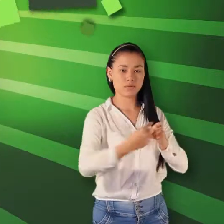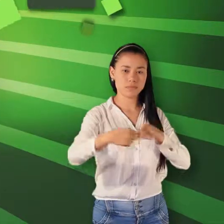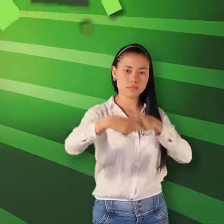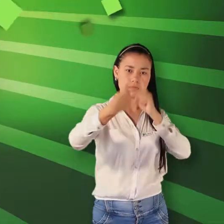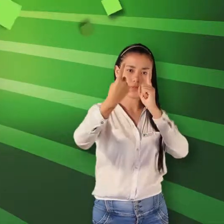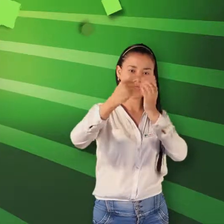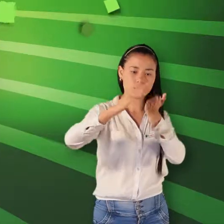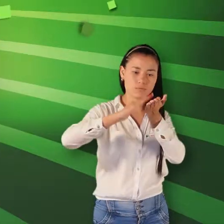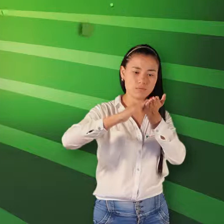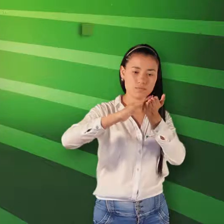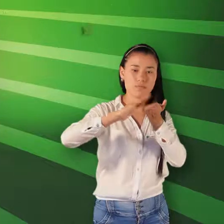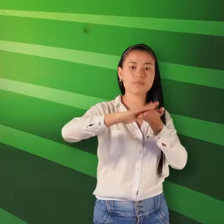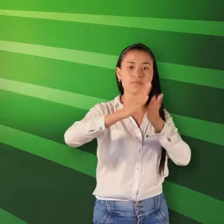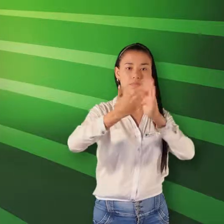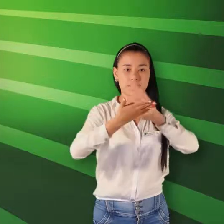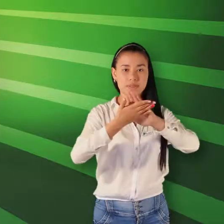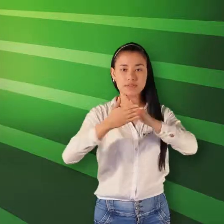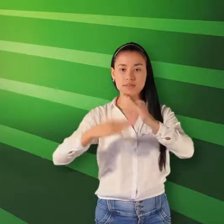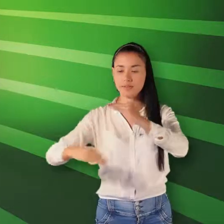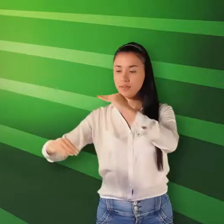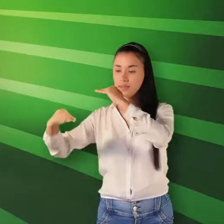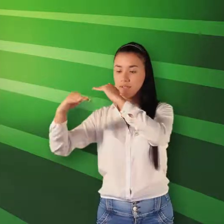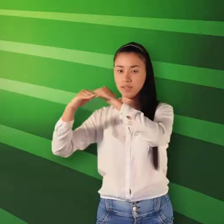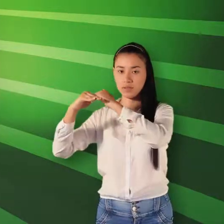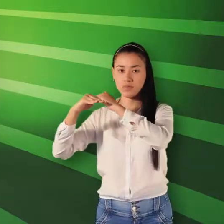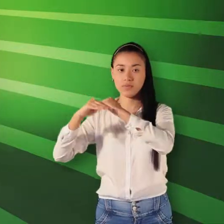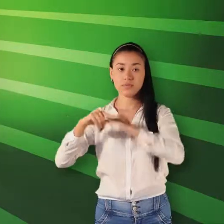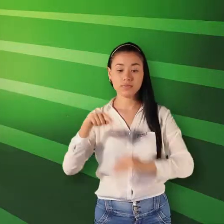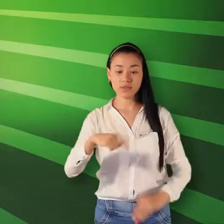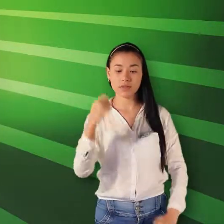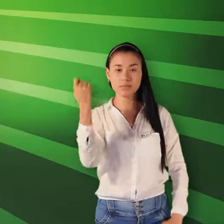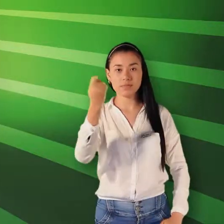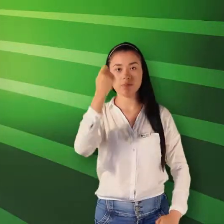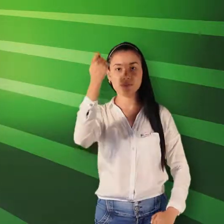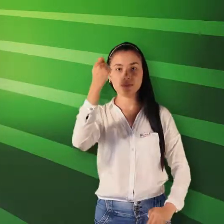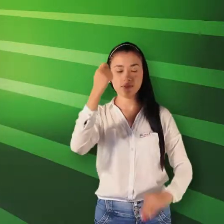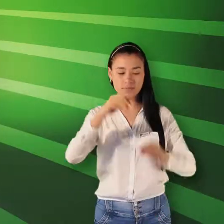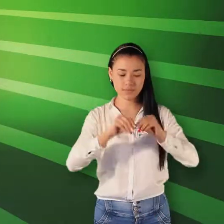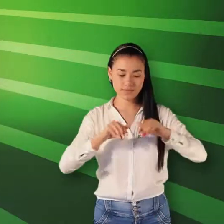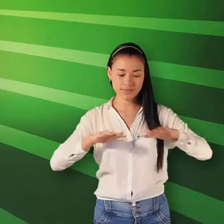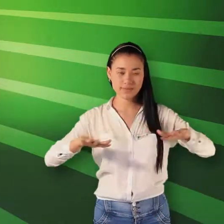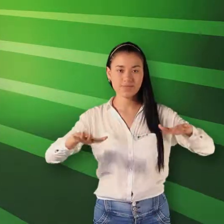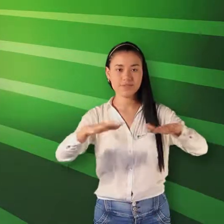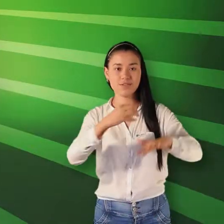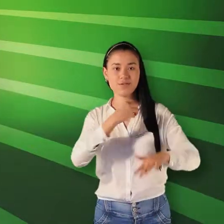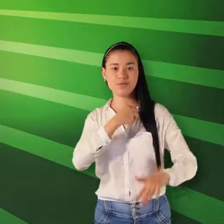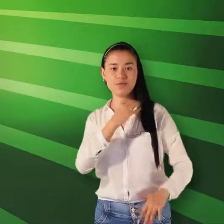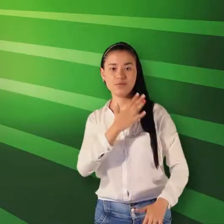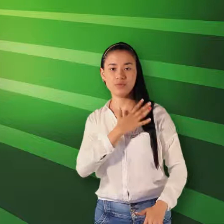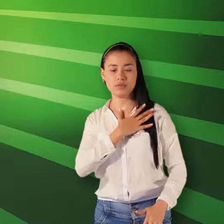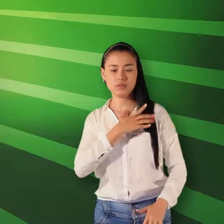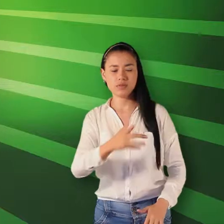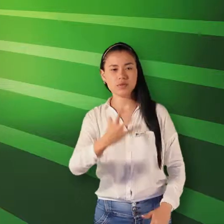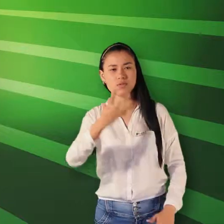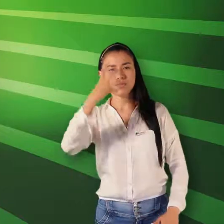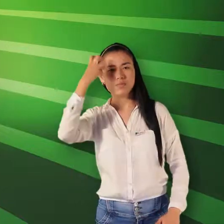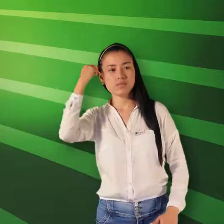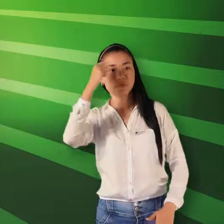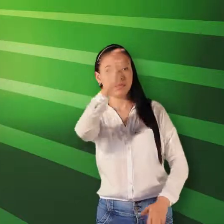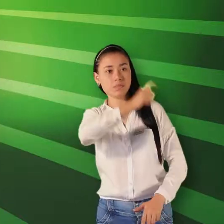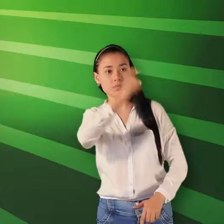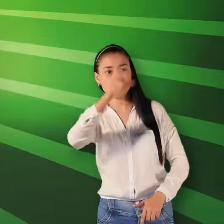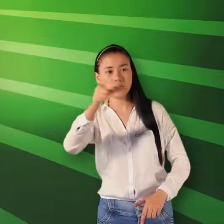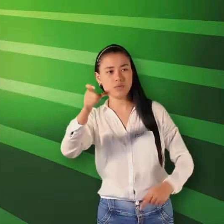y equidad. De esta manera, haremos del Meta la tierra de oportunidades, en un momento histórico que